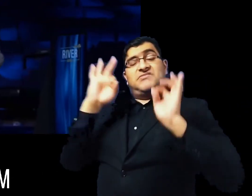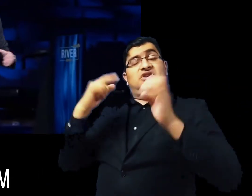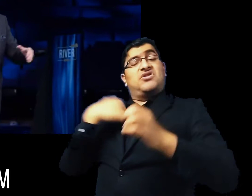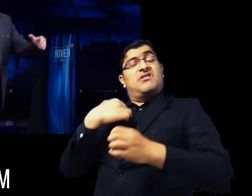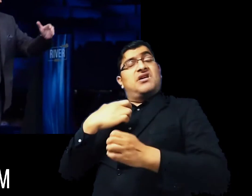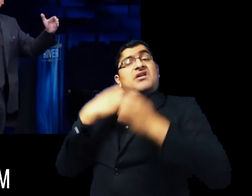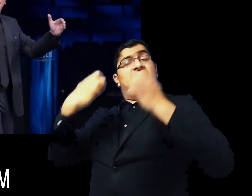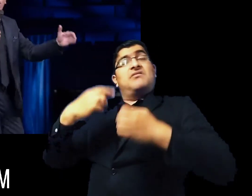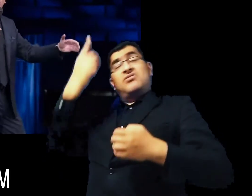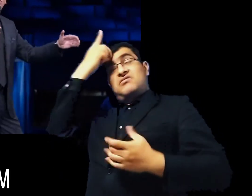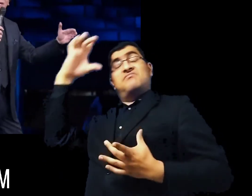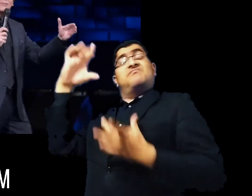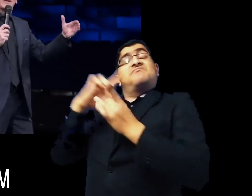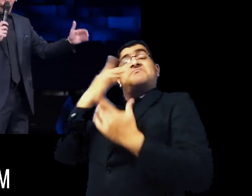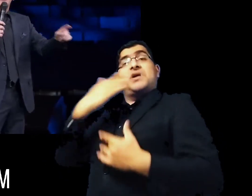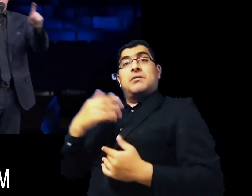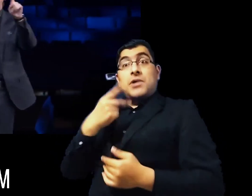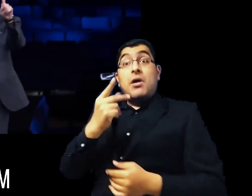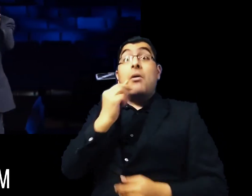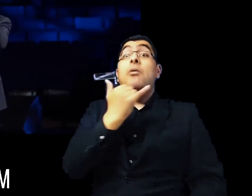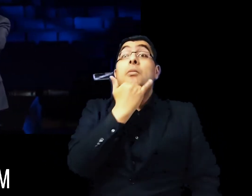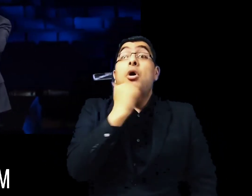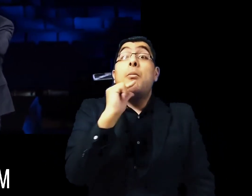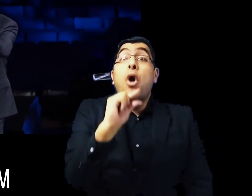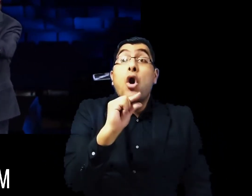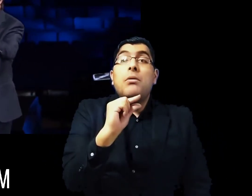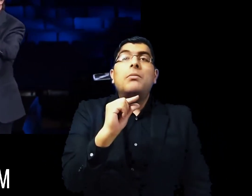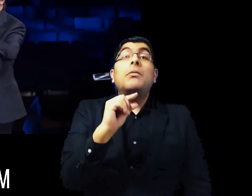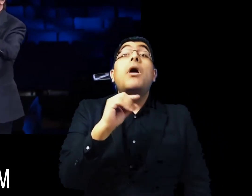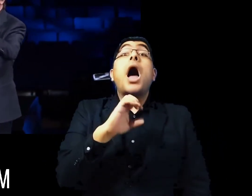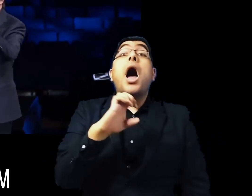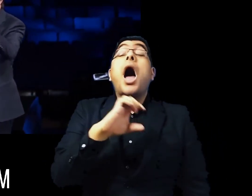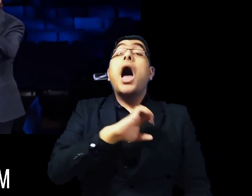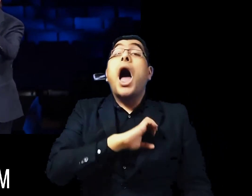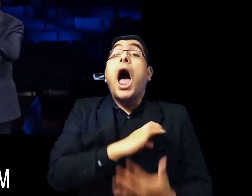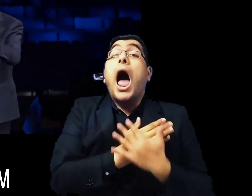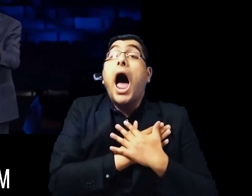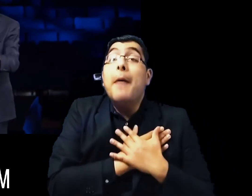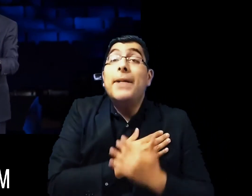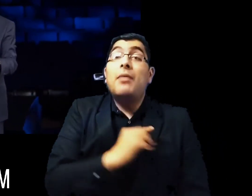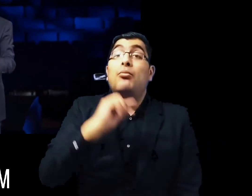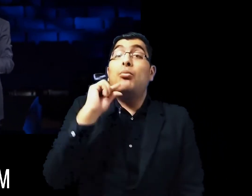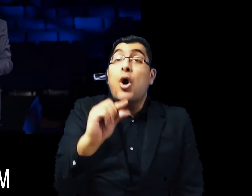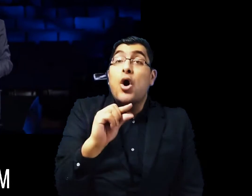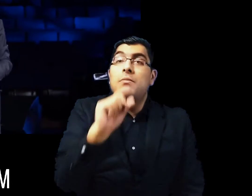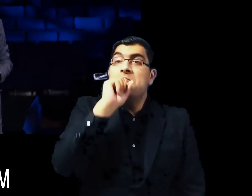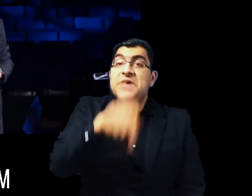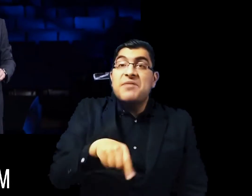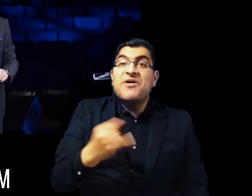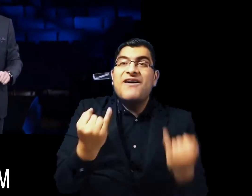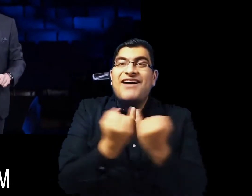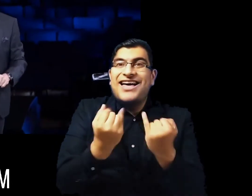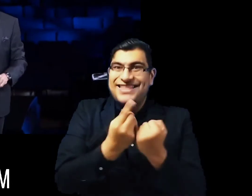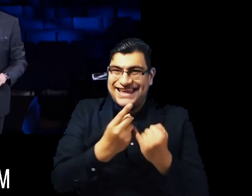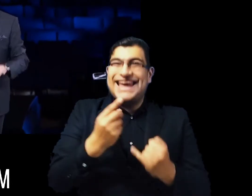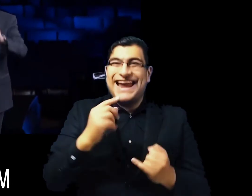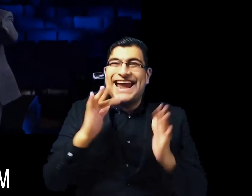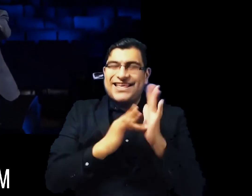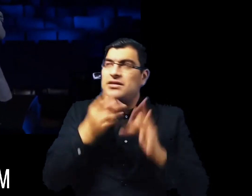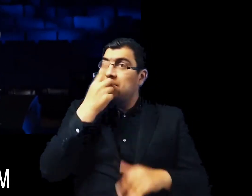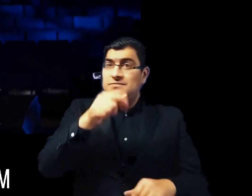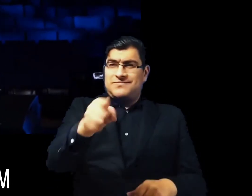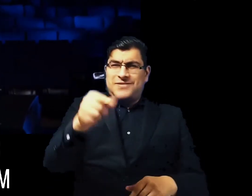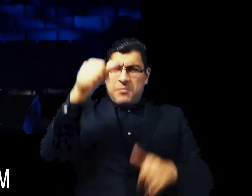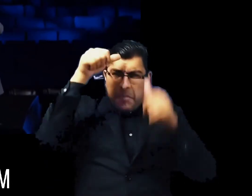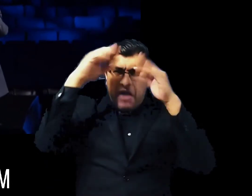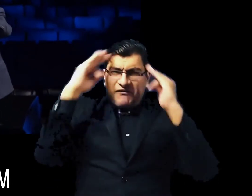moralmente. Pero a quien poco se le perdona, poco ama, dijo Jesús en la casa de Simón.